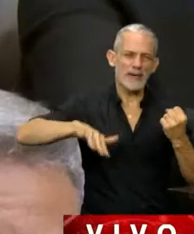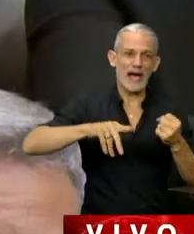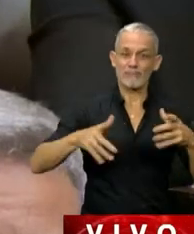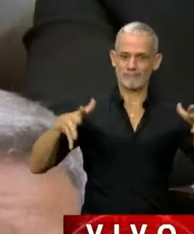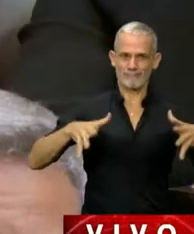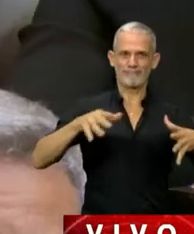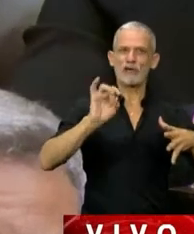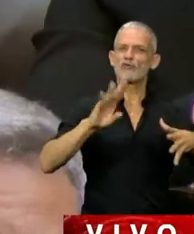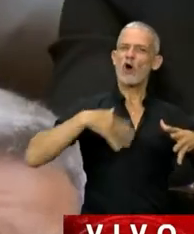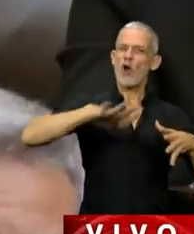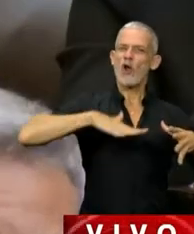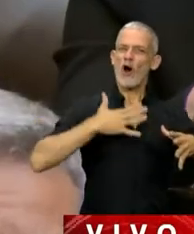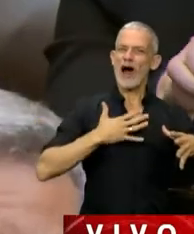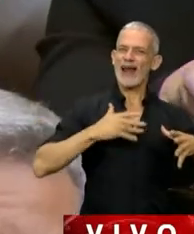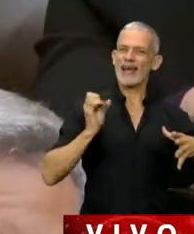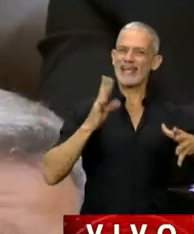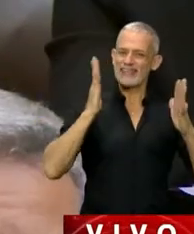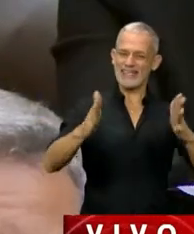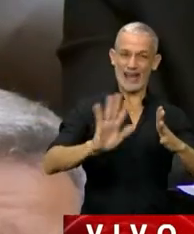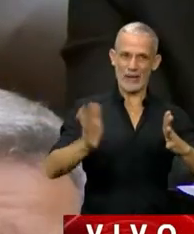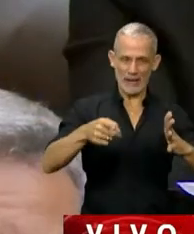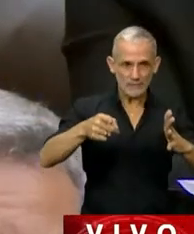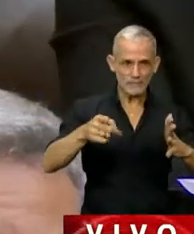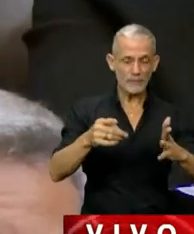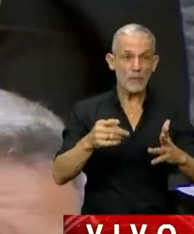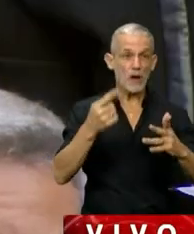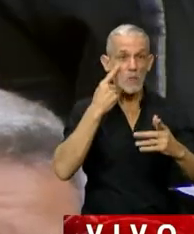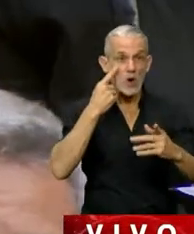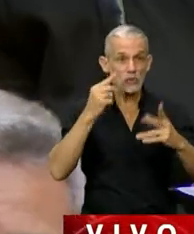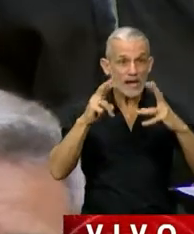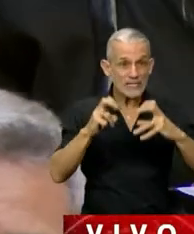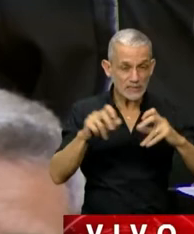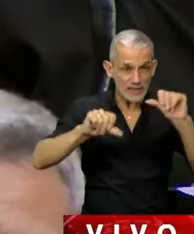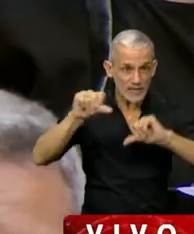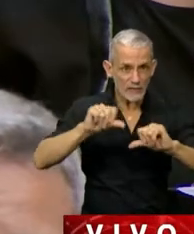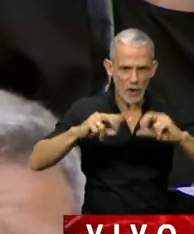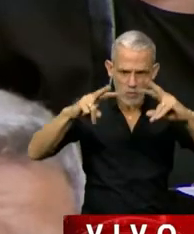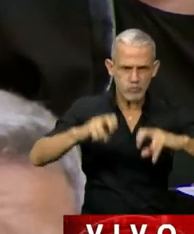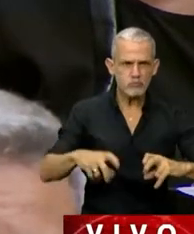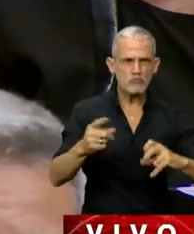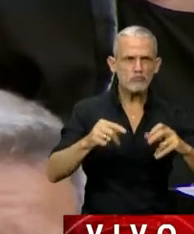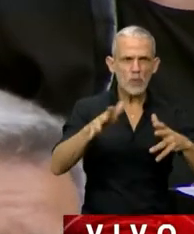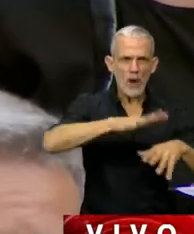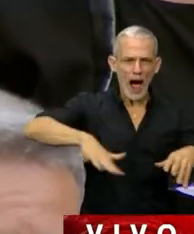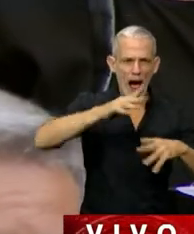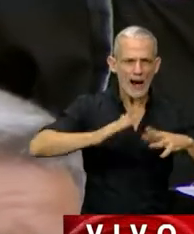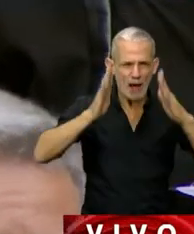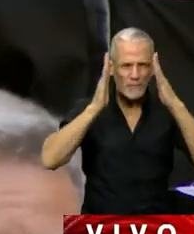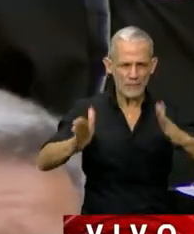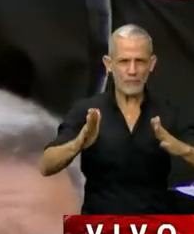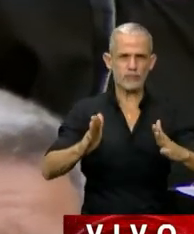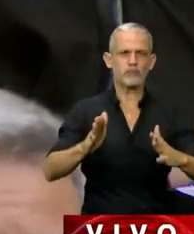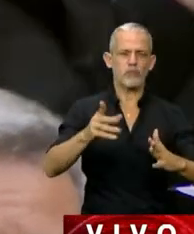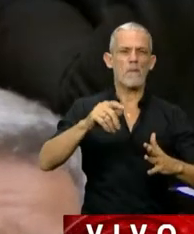exclusiva. También hay una meta que habla de aumentar los conocimientos científicos. El proyecto comprende un área focal de la